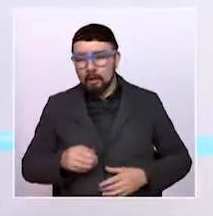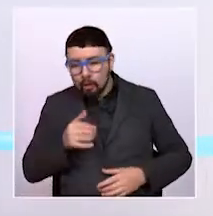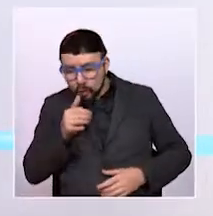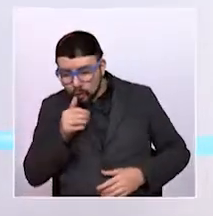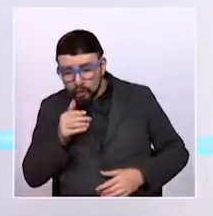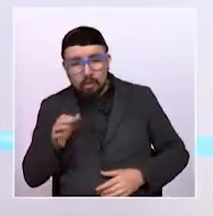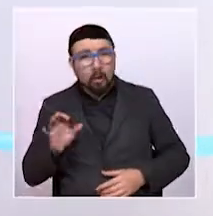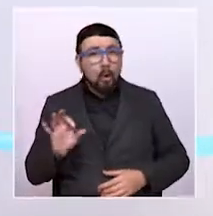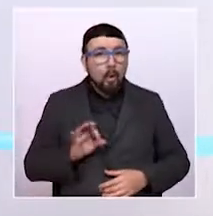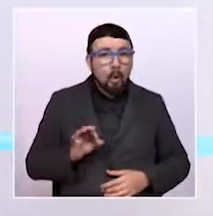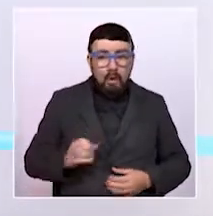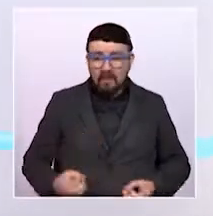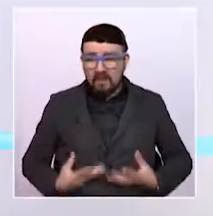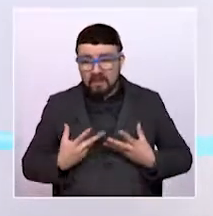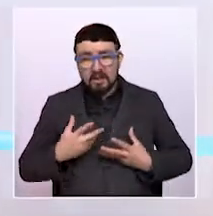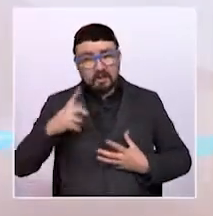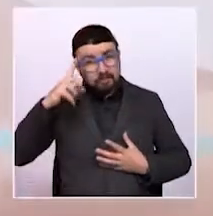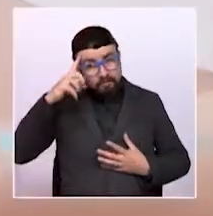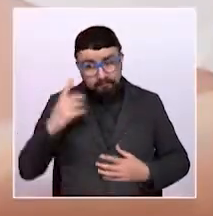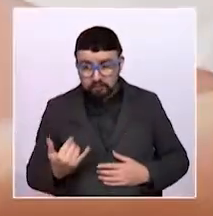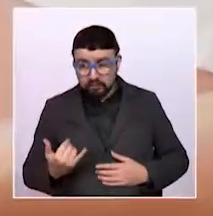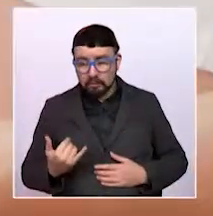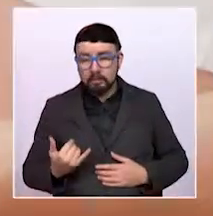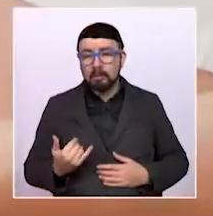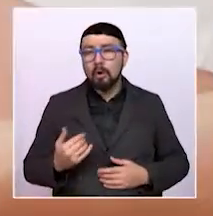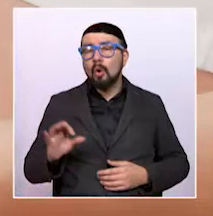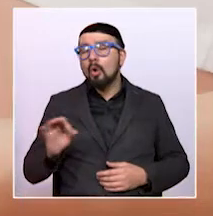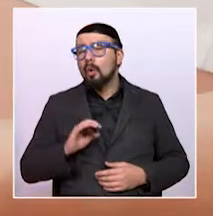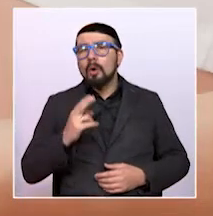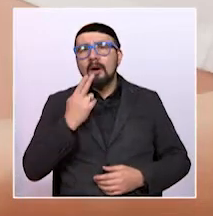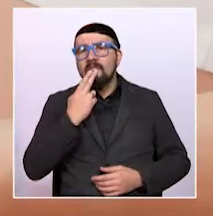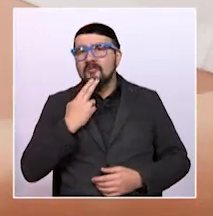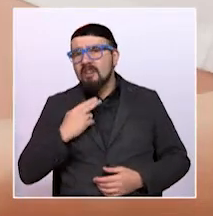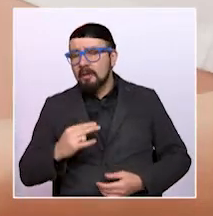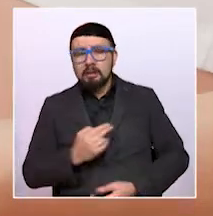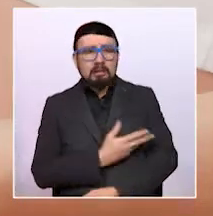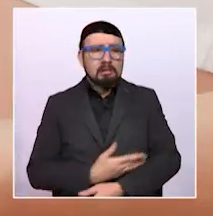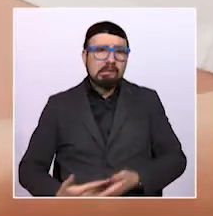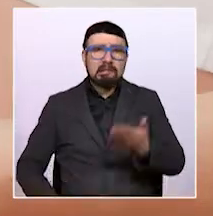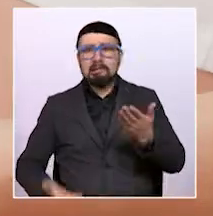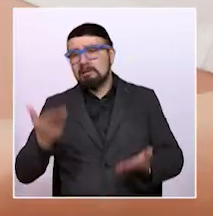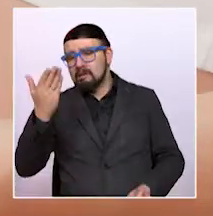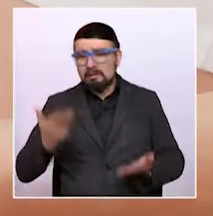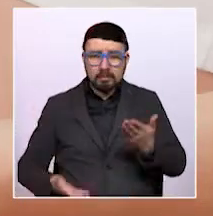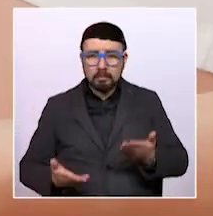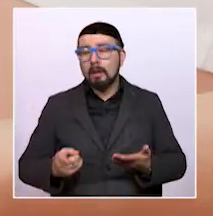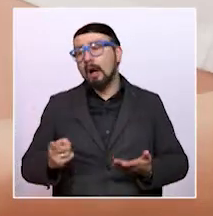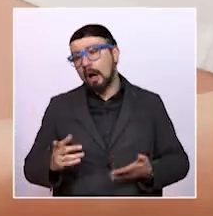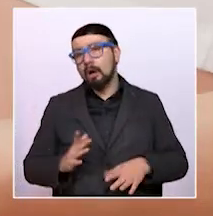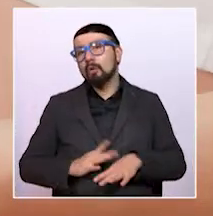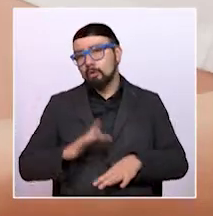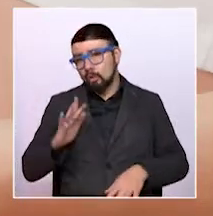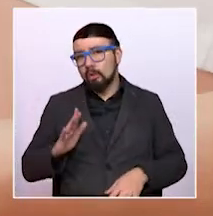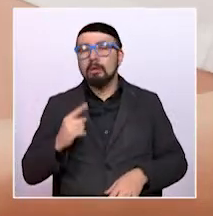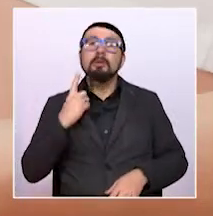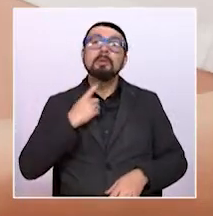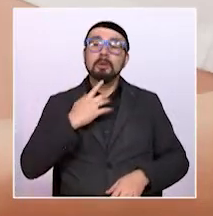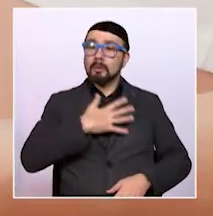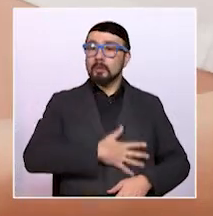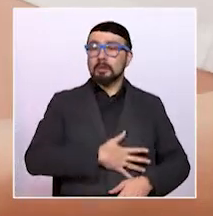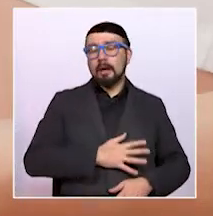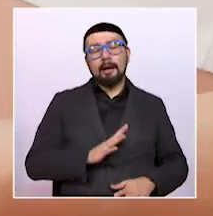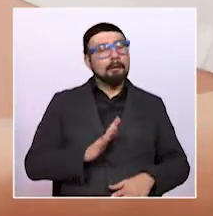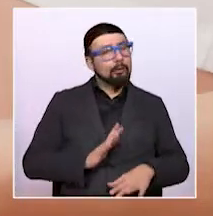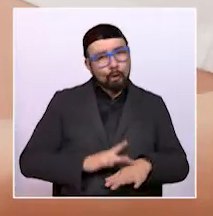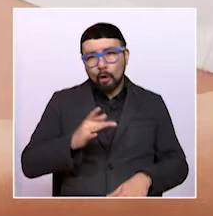en la orina o tenga algún otro evento una diabetes que se descompensó una hipotiroidismo que ya no hay más remedio y